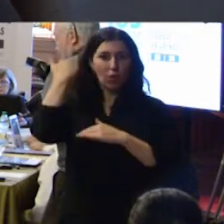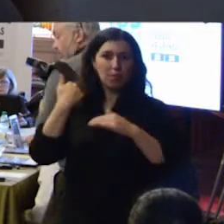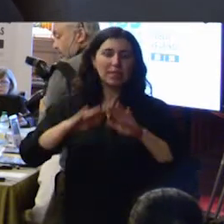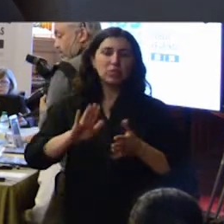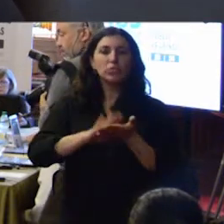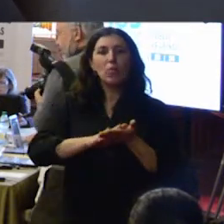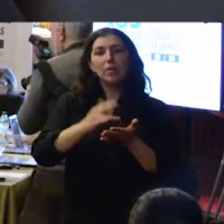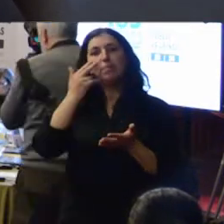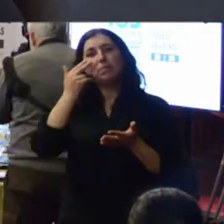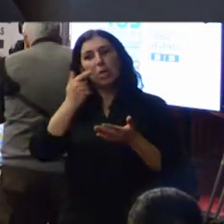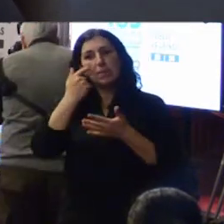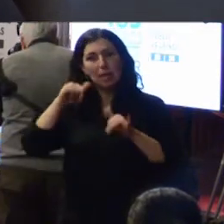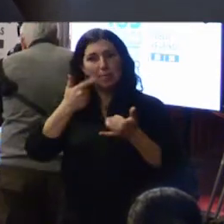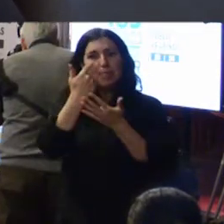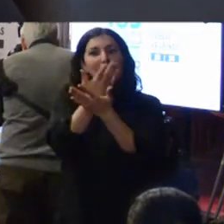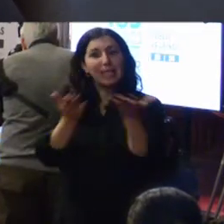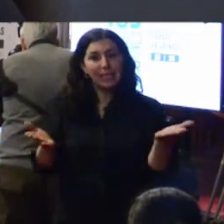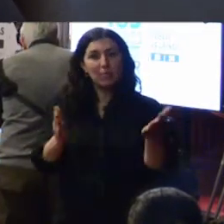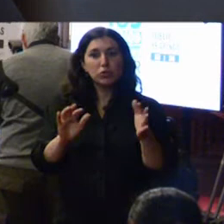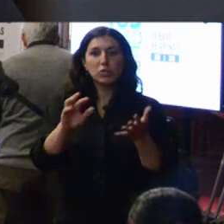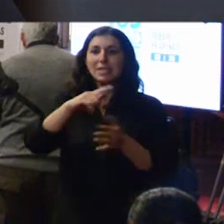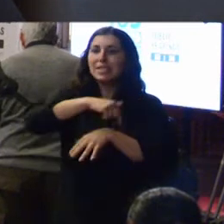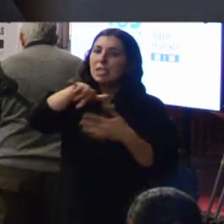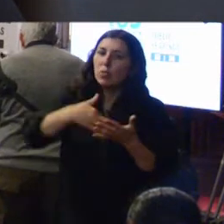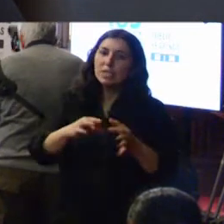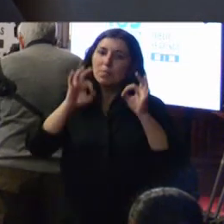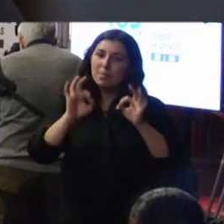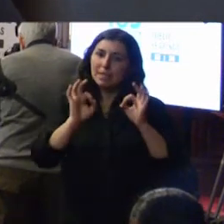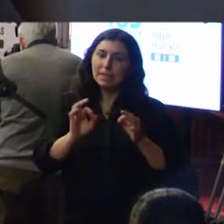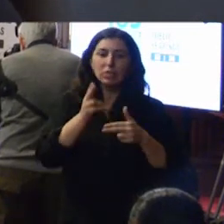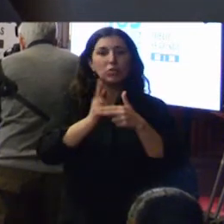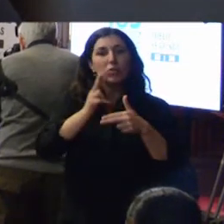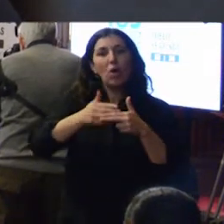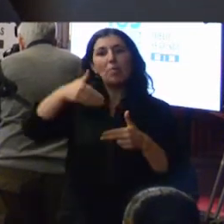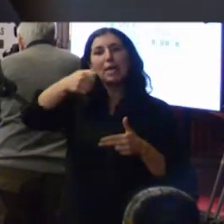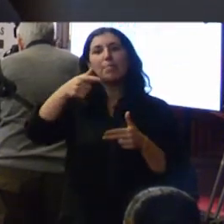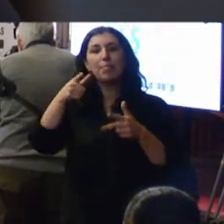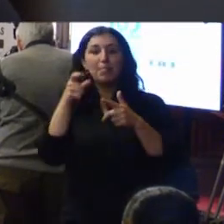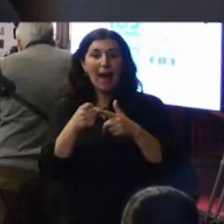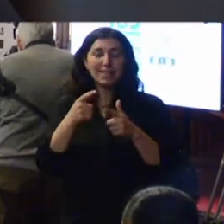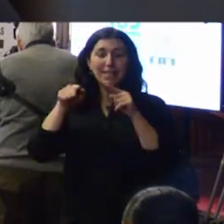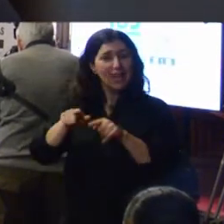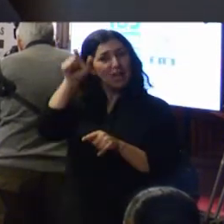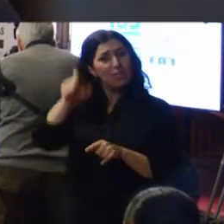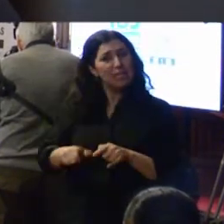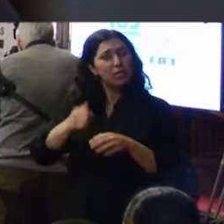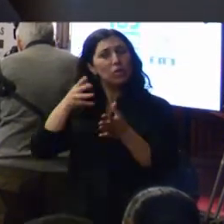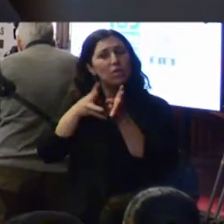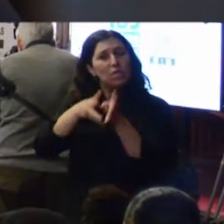planteaban un caso emblemático, el caso de Max Crowe, que es un activista que lucha por el